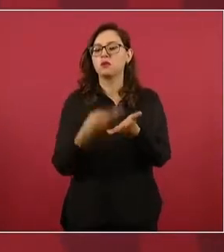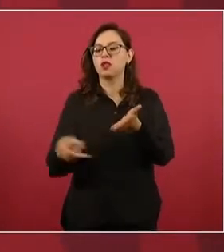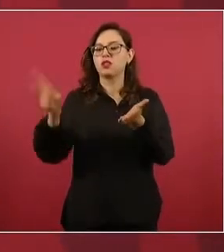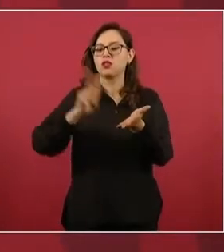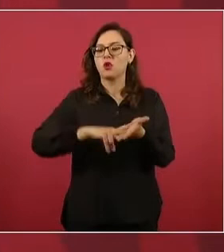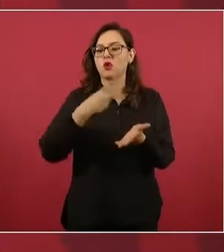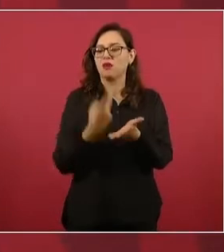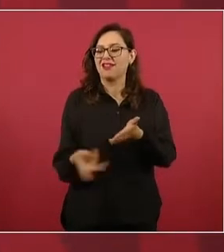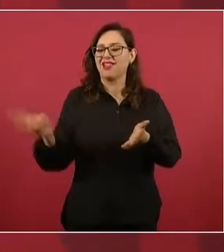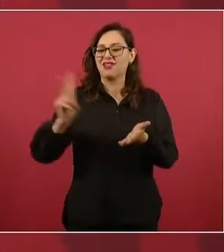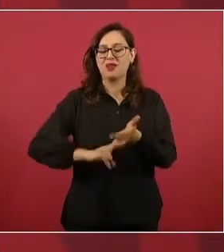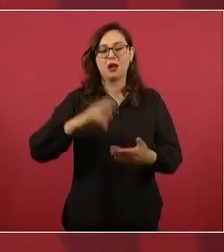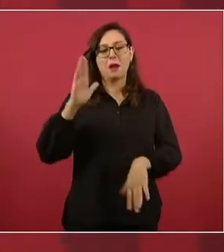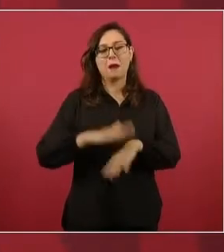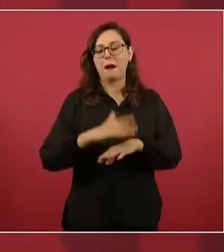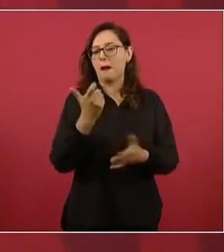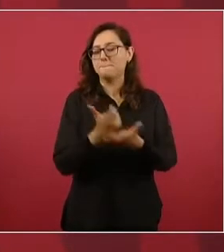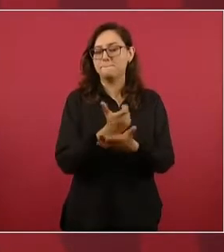costo